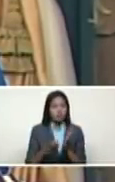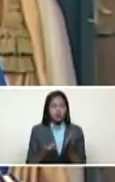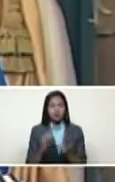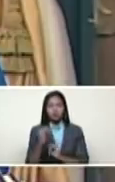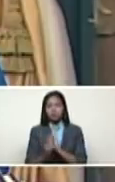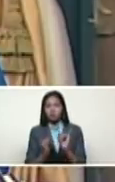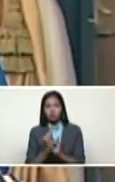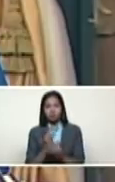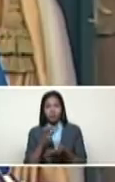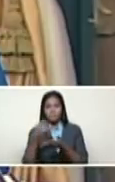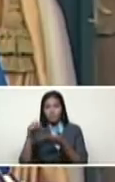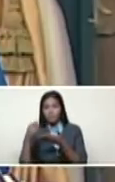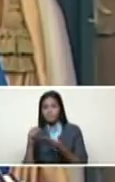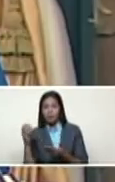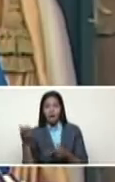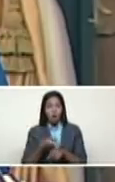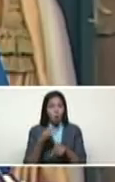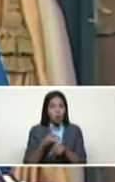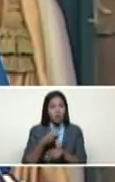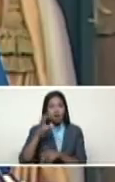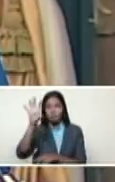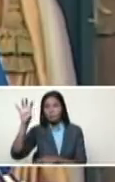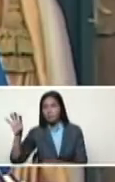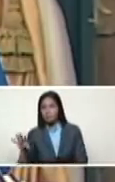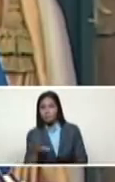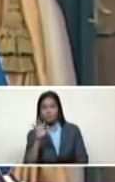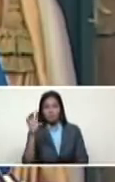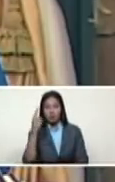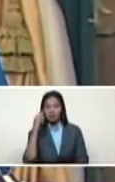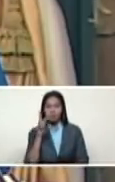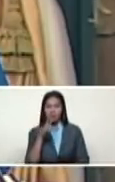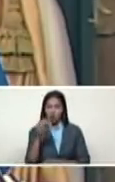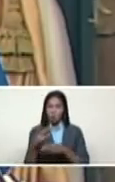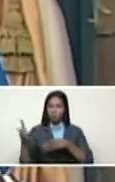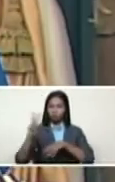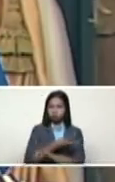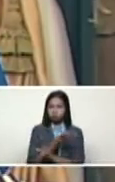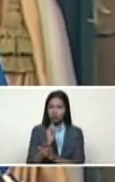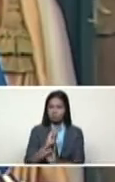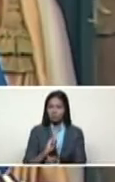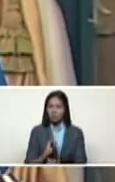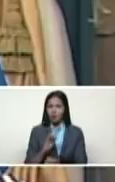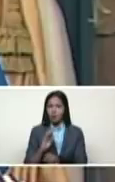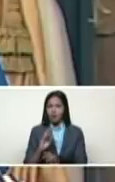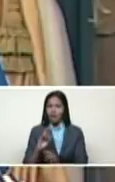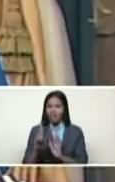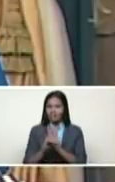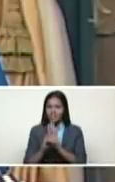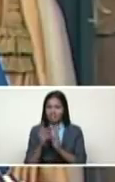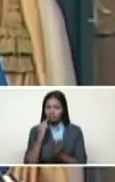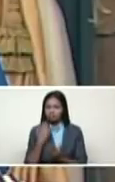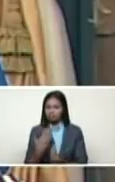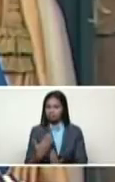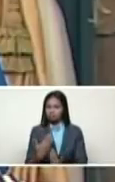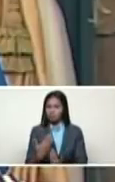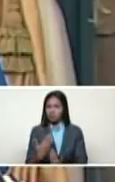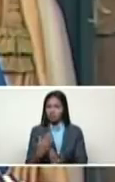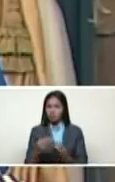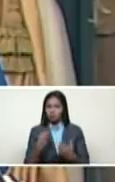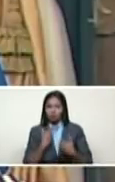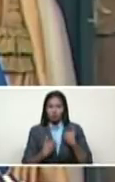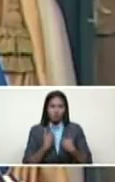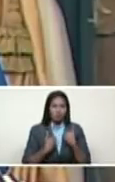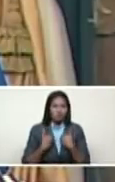que tomen nota, que tomen apunte, que vean la violación, cómo se expresa la